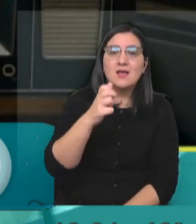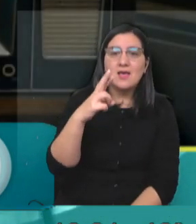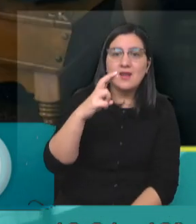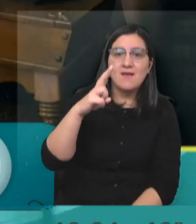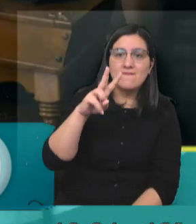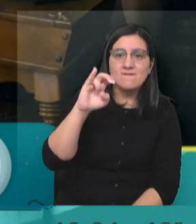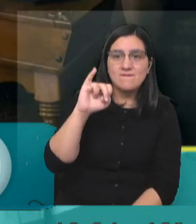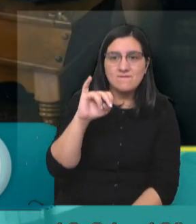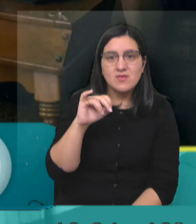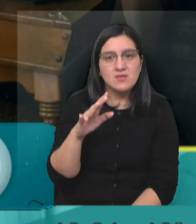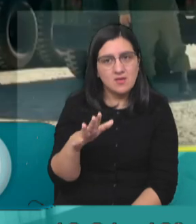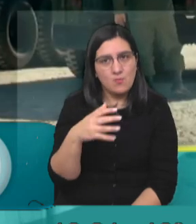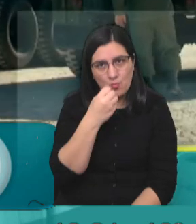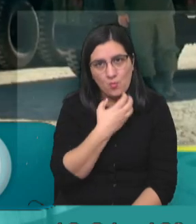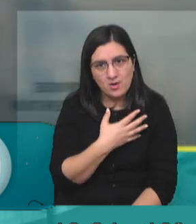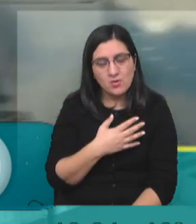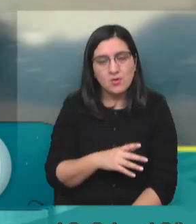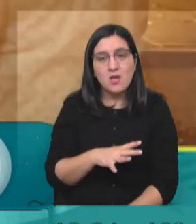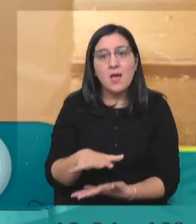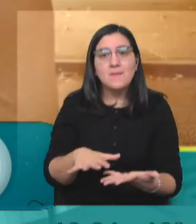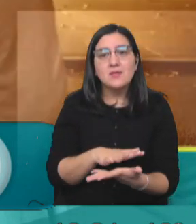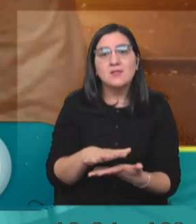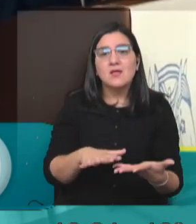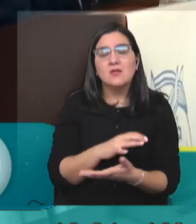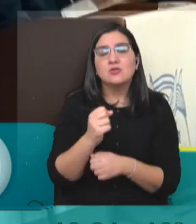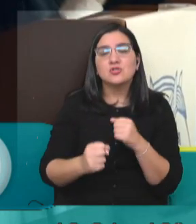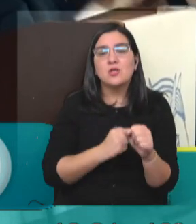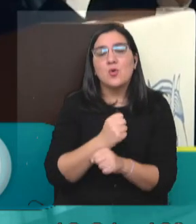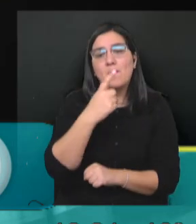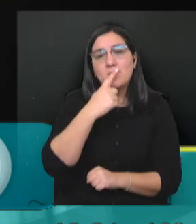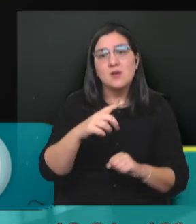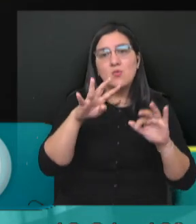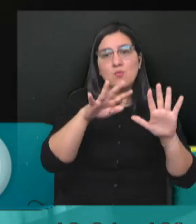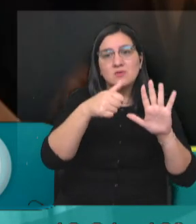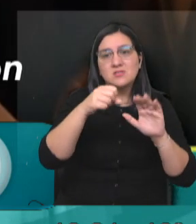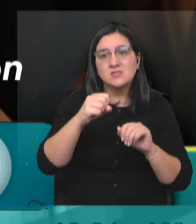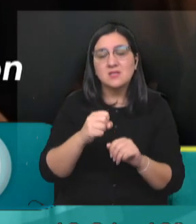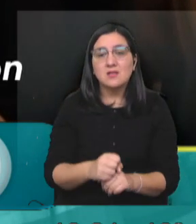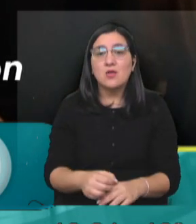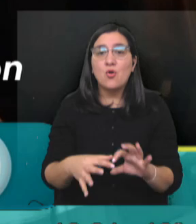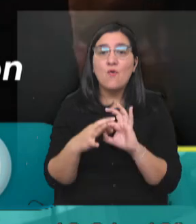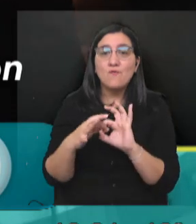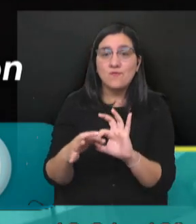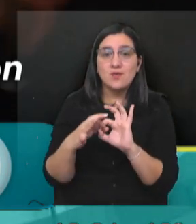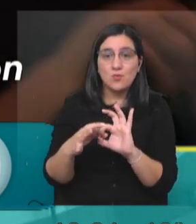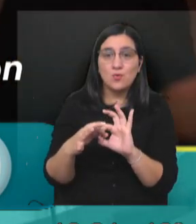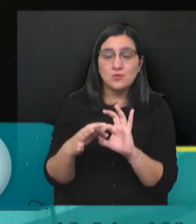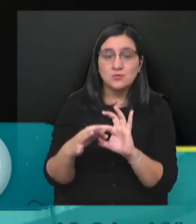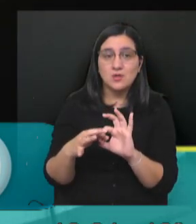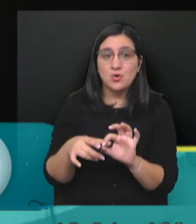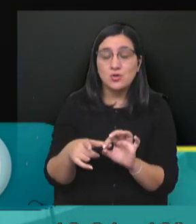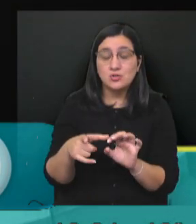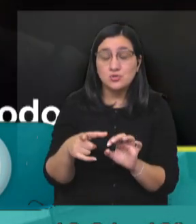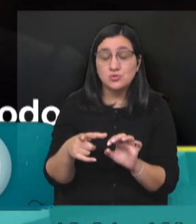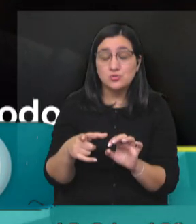es mágico. Ambientada en los años 60, los vínculos entre lo que ellos